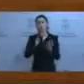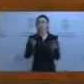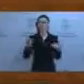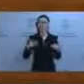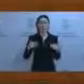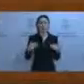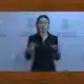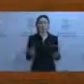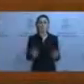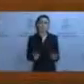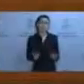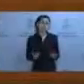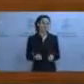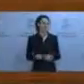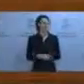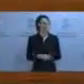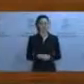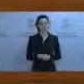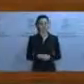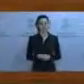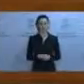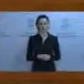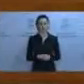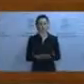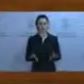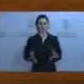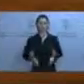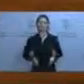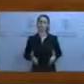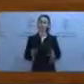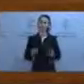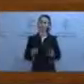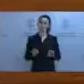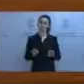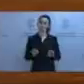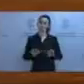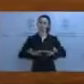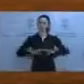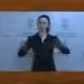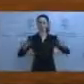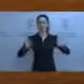completamente bien. Lo aceptamos, por supuesto. Y bien, nada más,